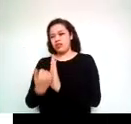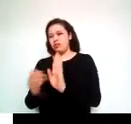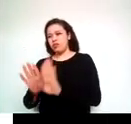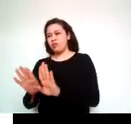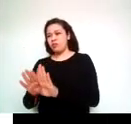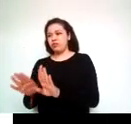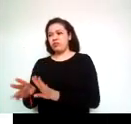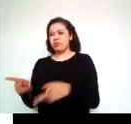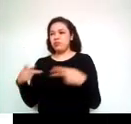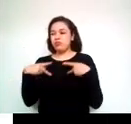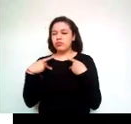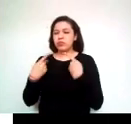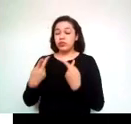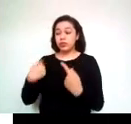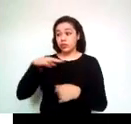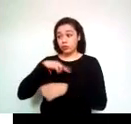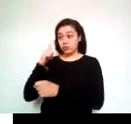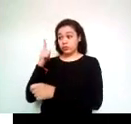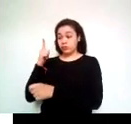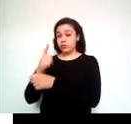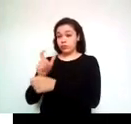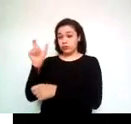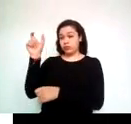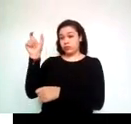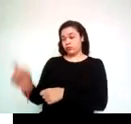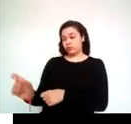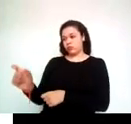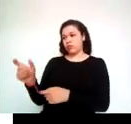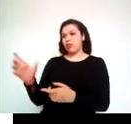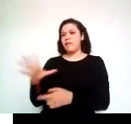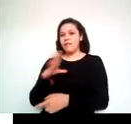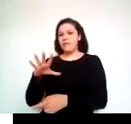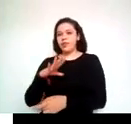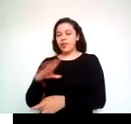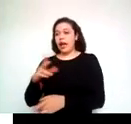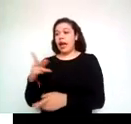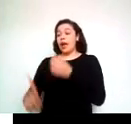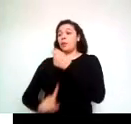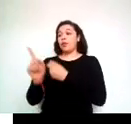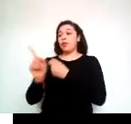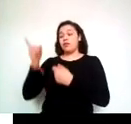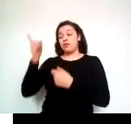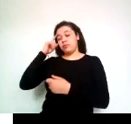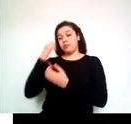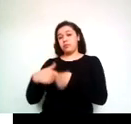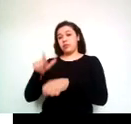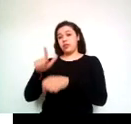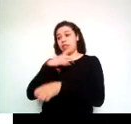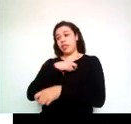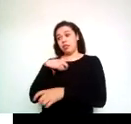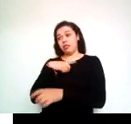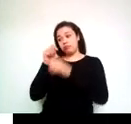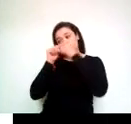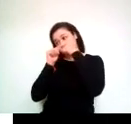observamos alguno de estos efectos en los trabajadores, están presentes ya los factores de riesgo psicosocial que tenemos que poner